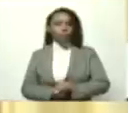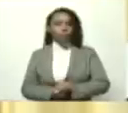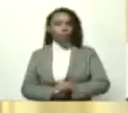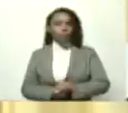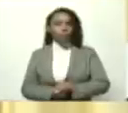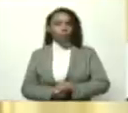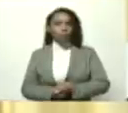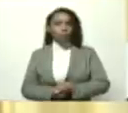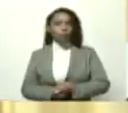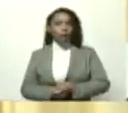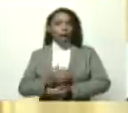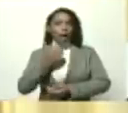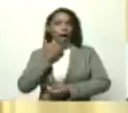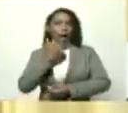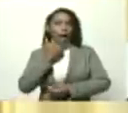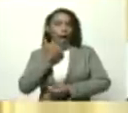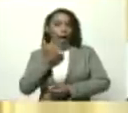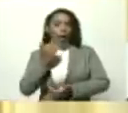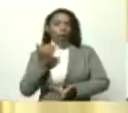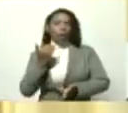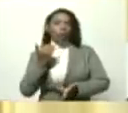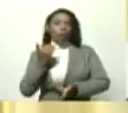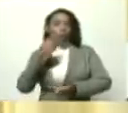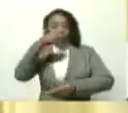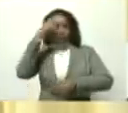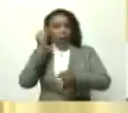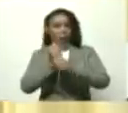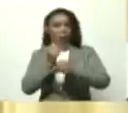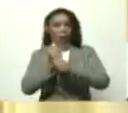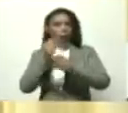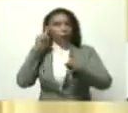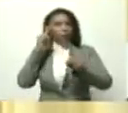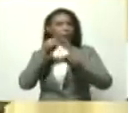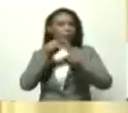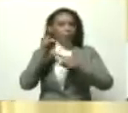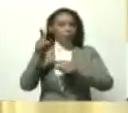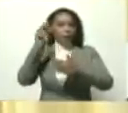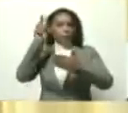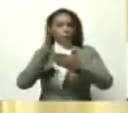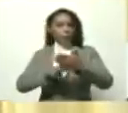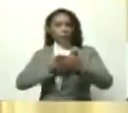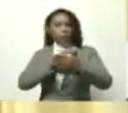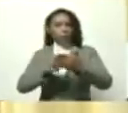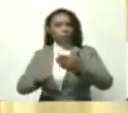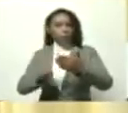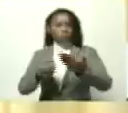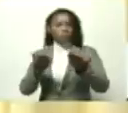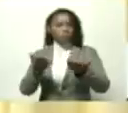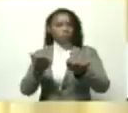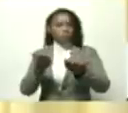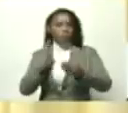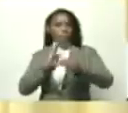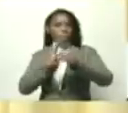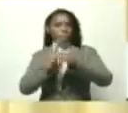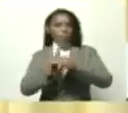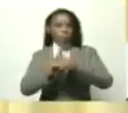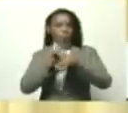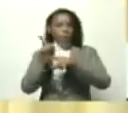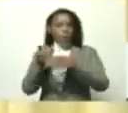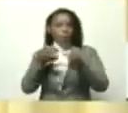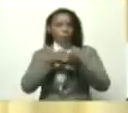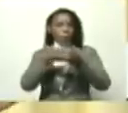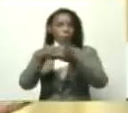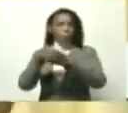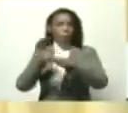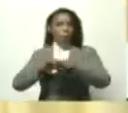Digamos que hay alguna operación destinada para el exterminio, para la neutralización de estos grupos,